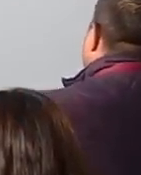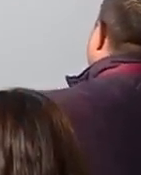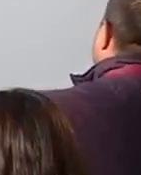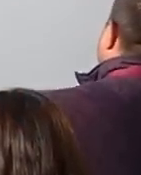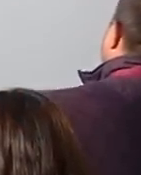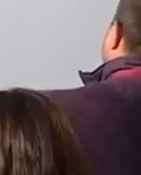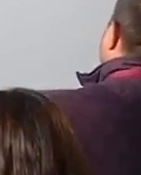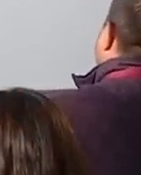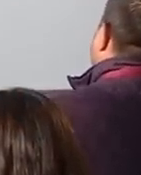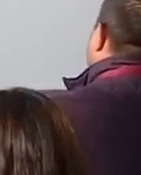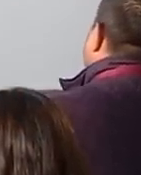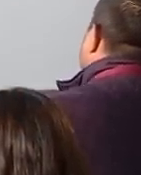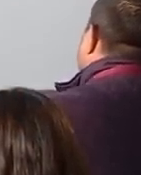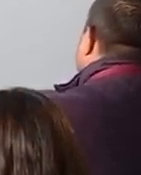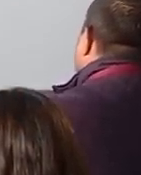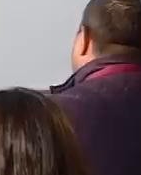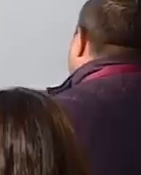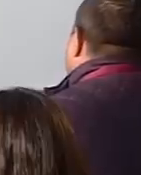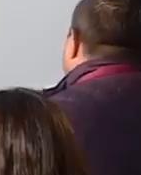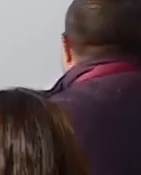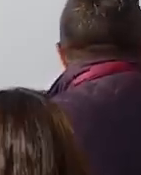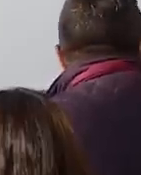para